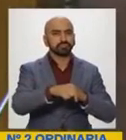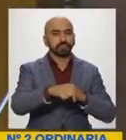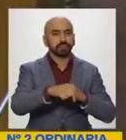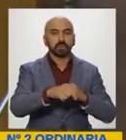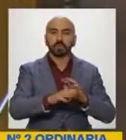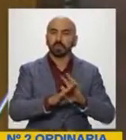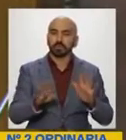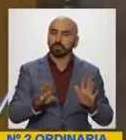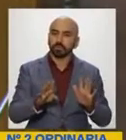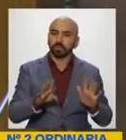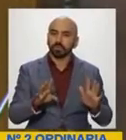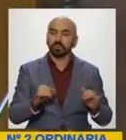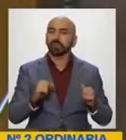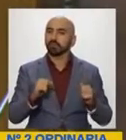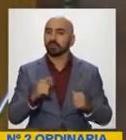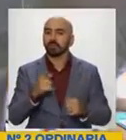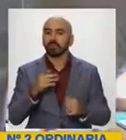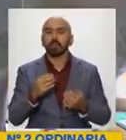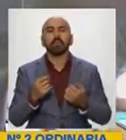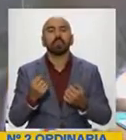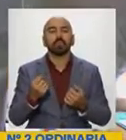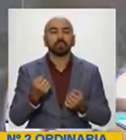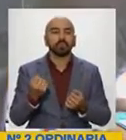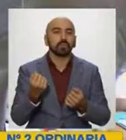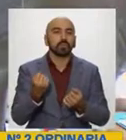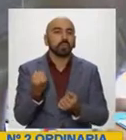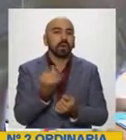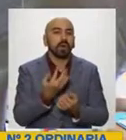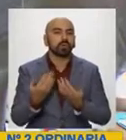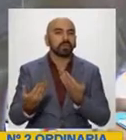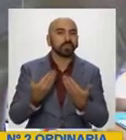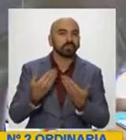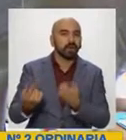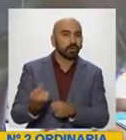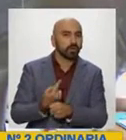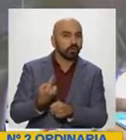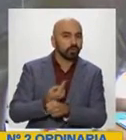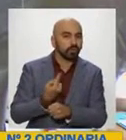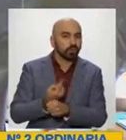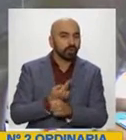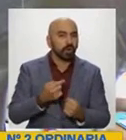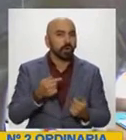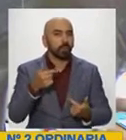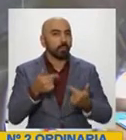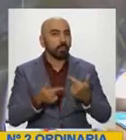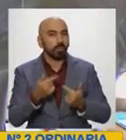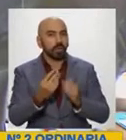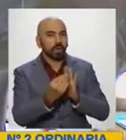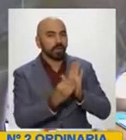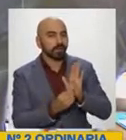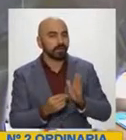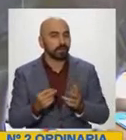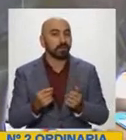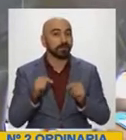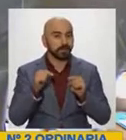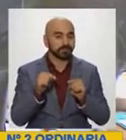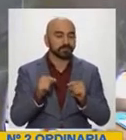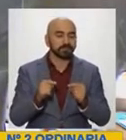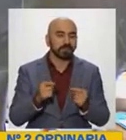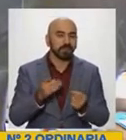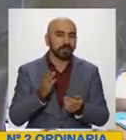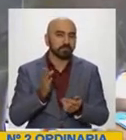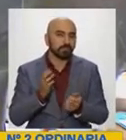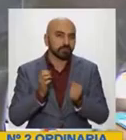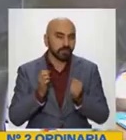que de cuánto diálogo y medidas de política pública somos capaces de establecer. Y sin lugar a duda,